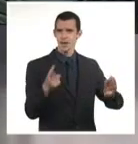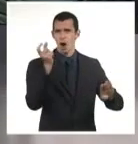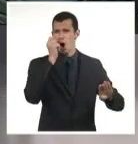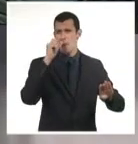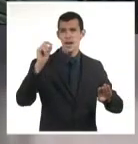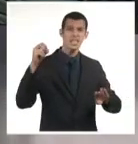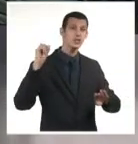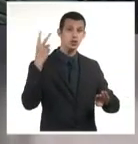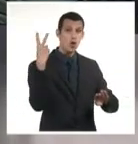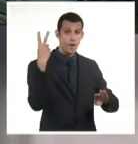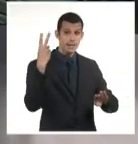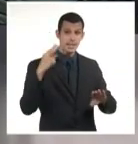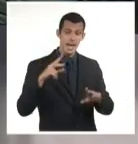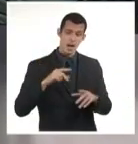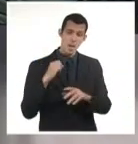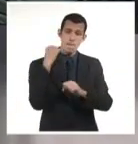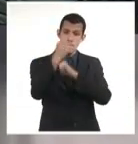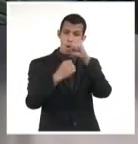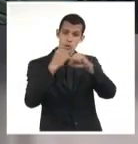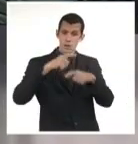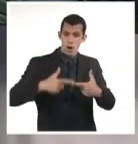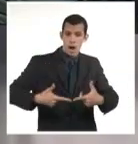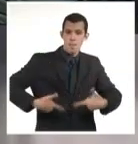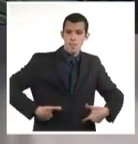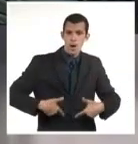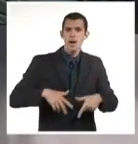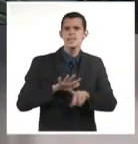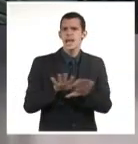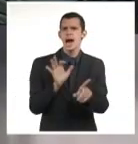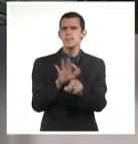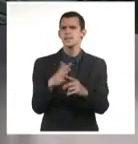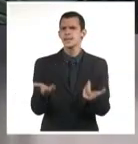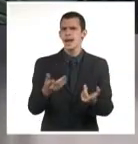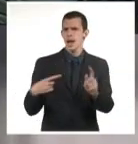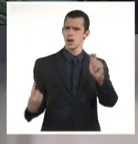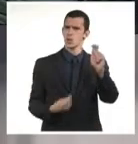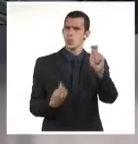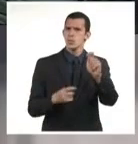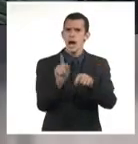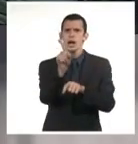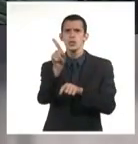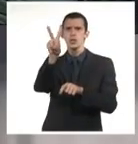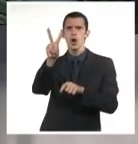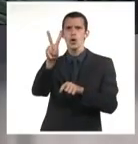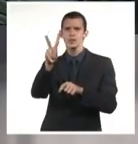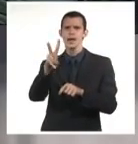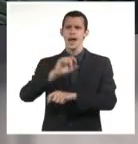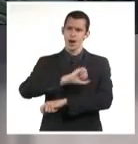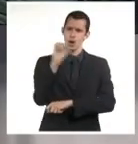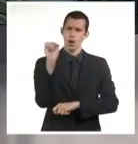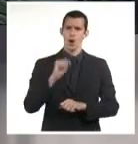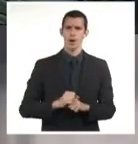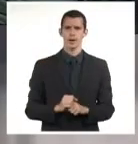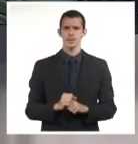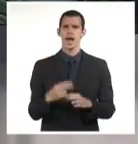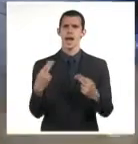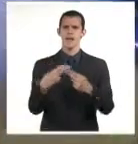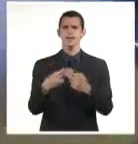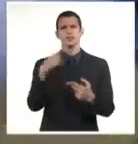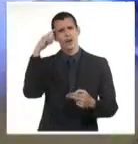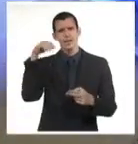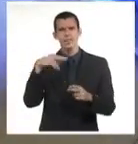boxeo, Roniel Iglesias, comenzó hoy el camino rumbo a su título número 12 en la historia de los torneos nacionales Playa Girón.